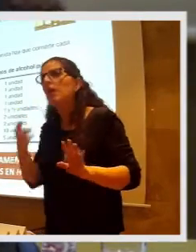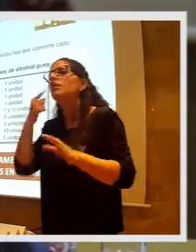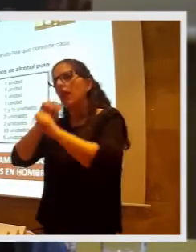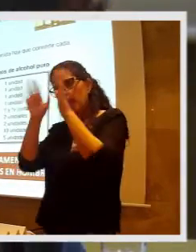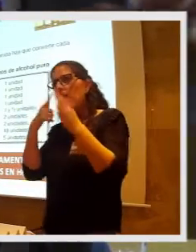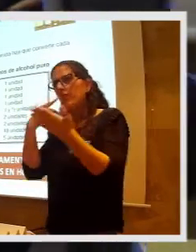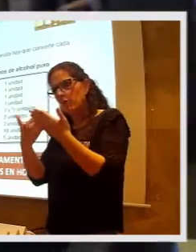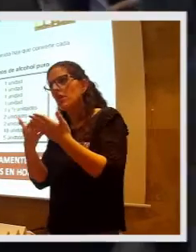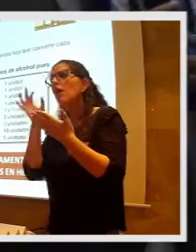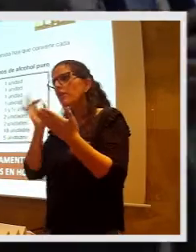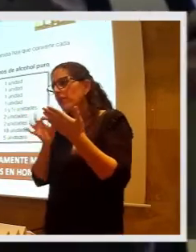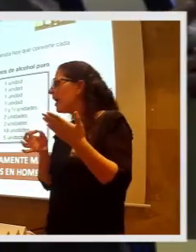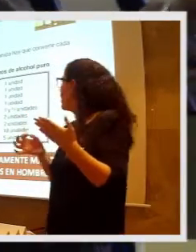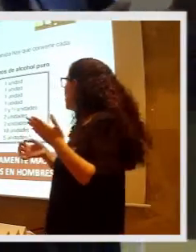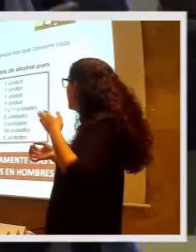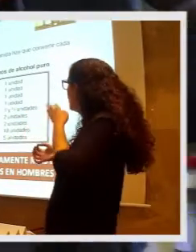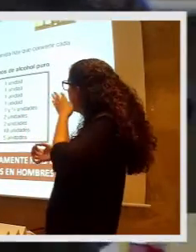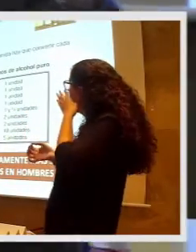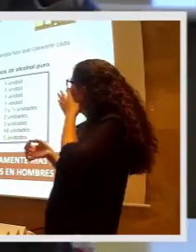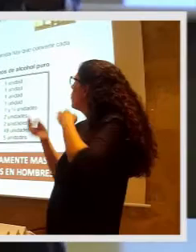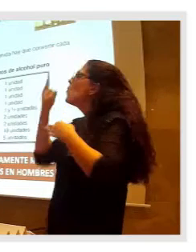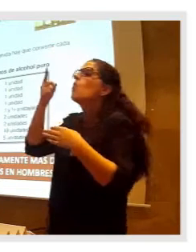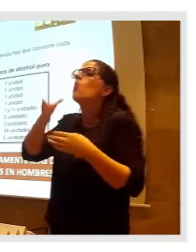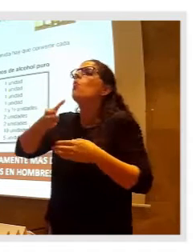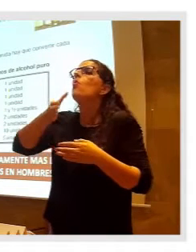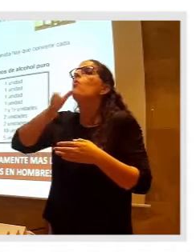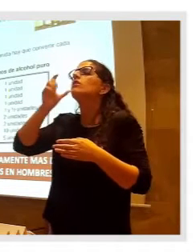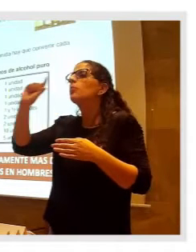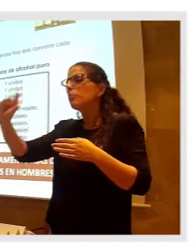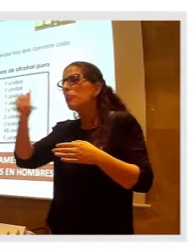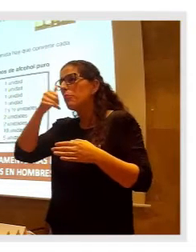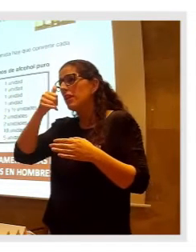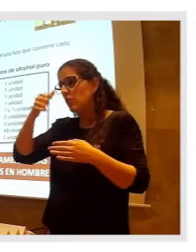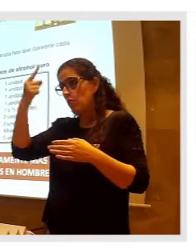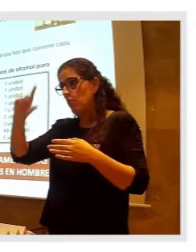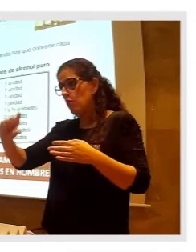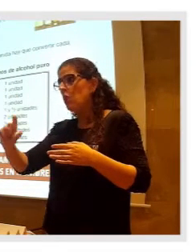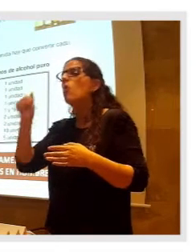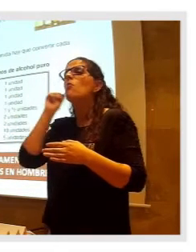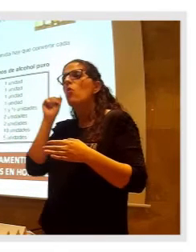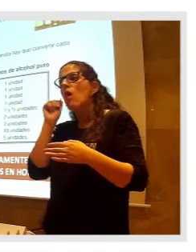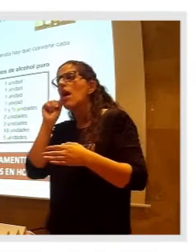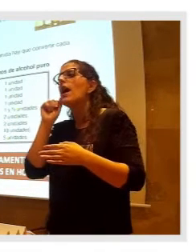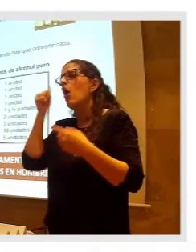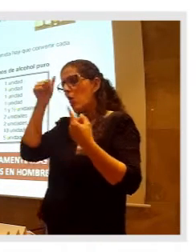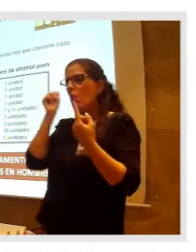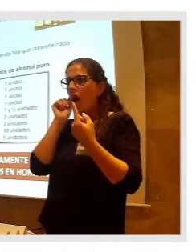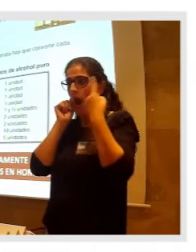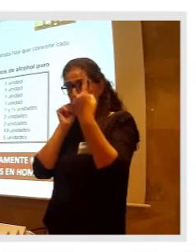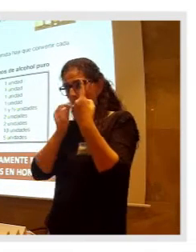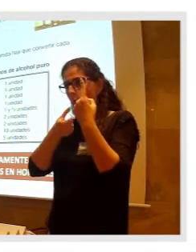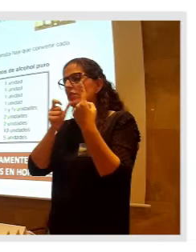moderados, probablemente, y eso que veis aquí, una unidad de alcohol en la mujer o dos en el varón, en el